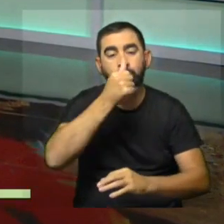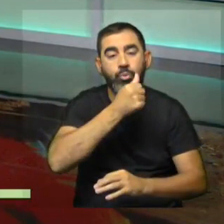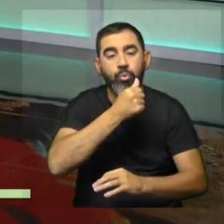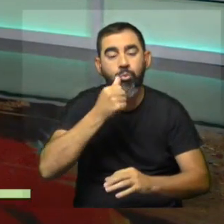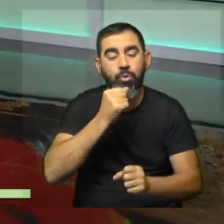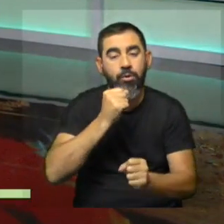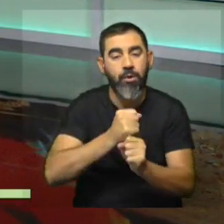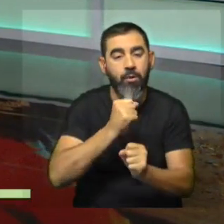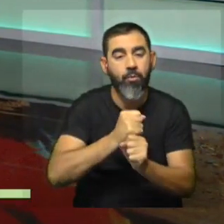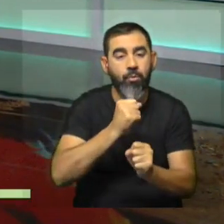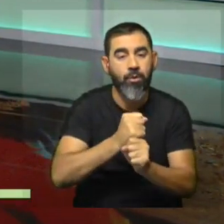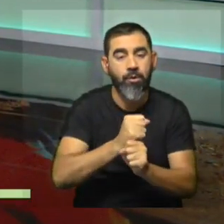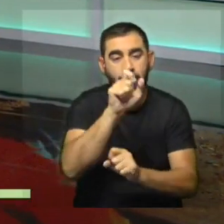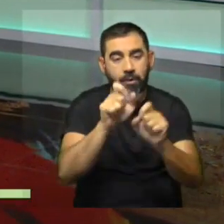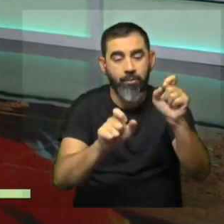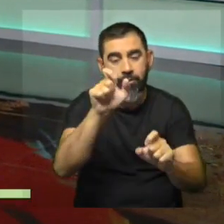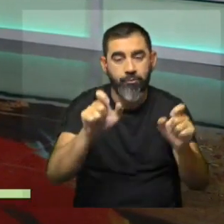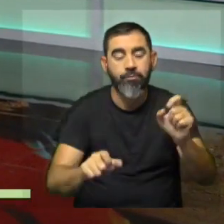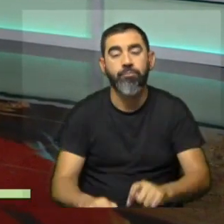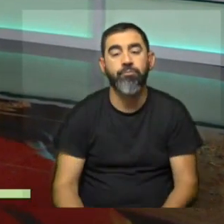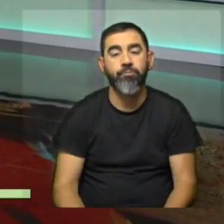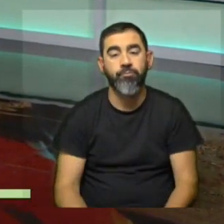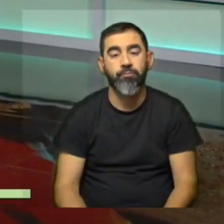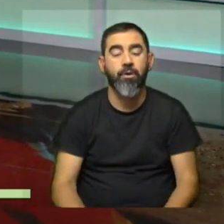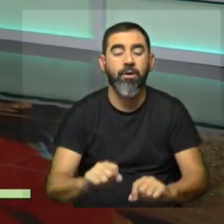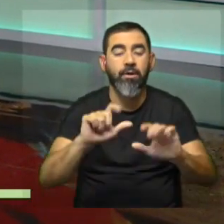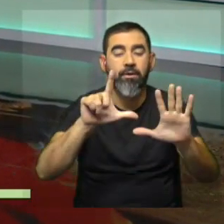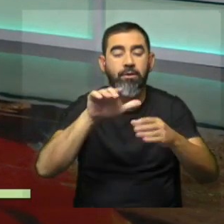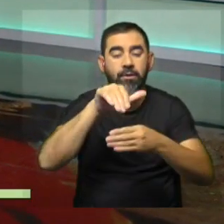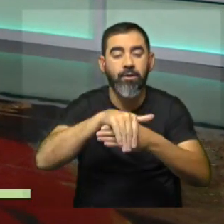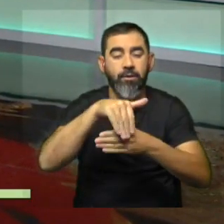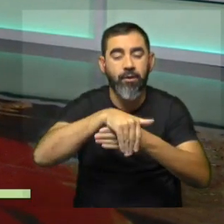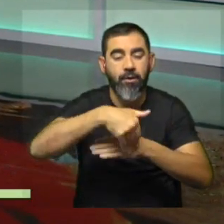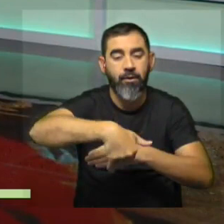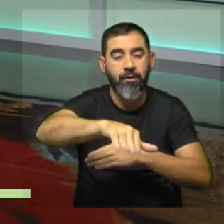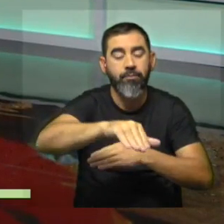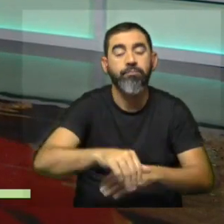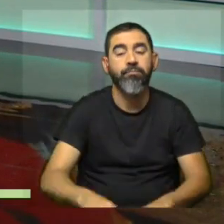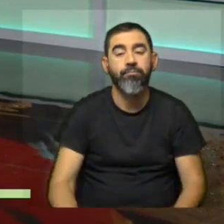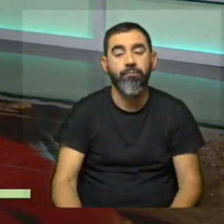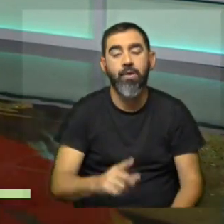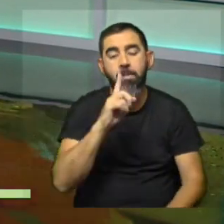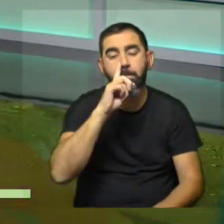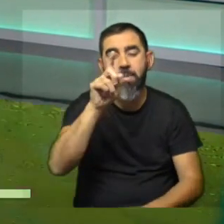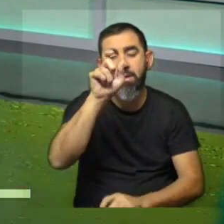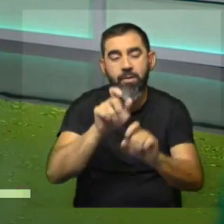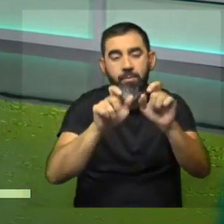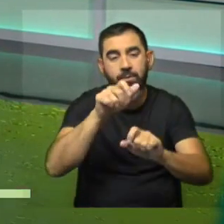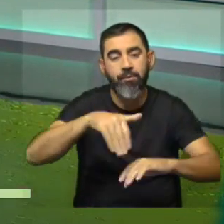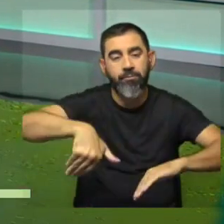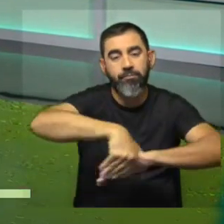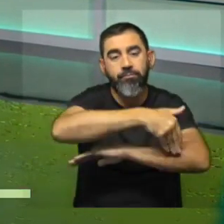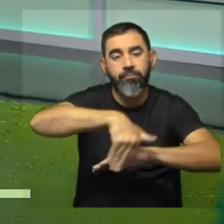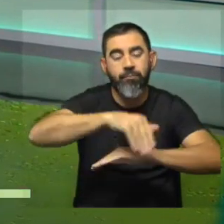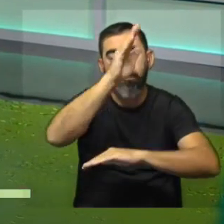soluciones laborales para estas personas. Sí, eso será sobre las 7 de la tarde. Les contábamos también que miles de personas salieron a las calles